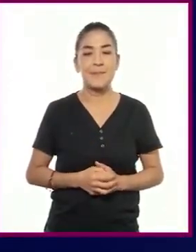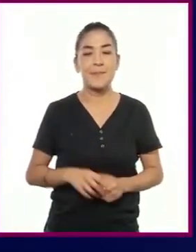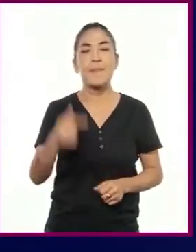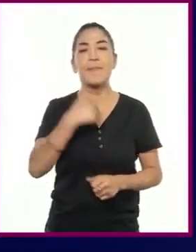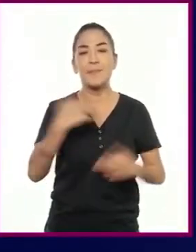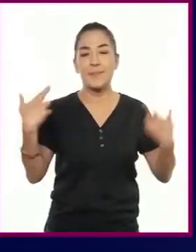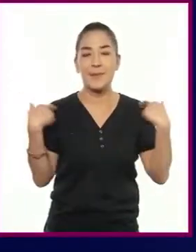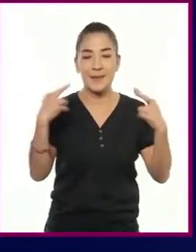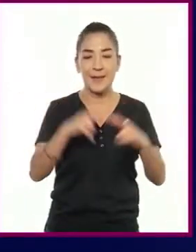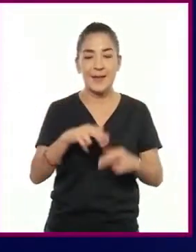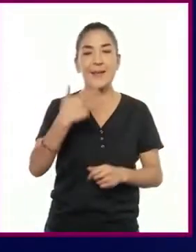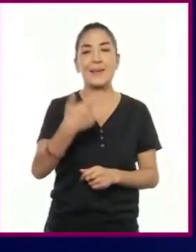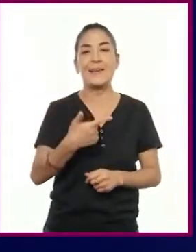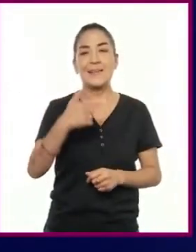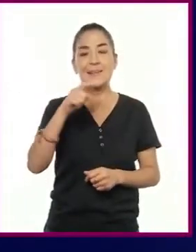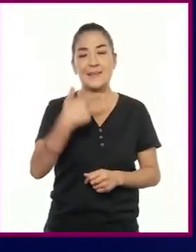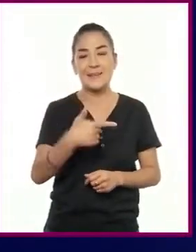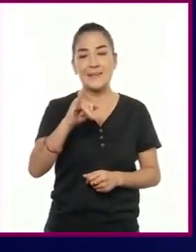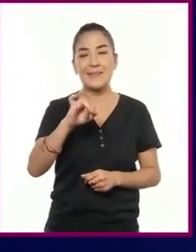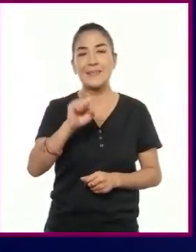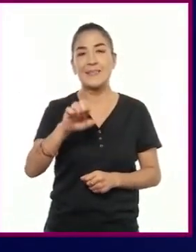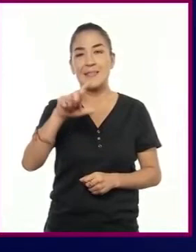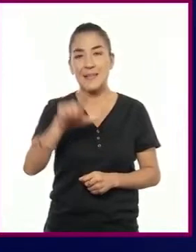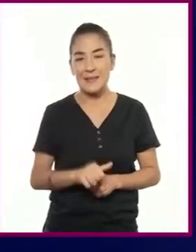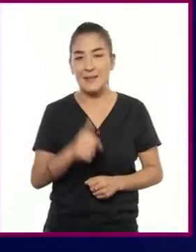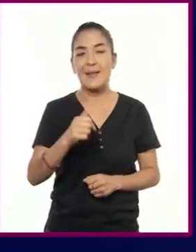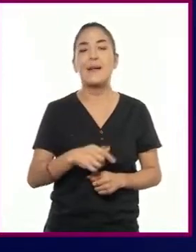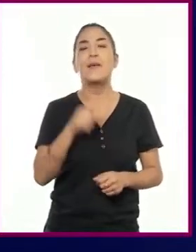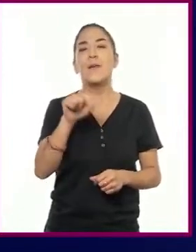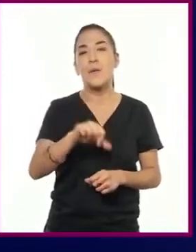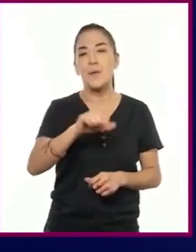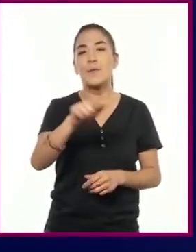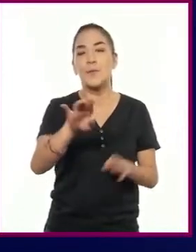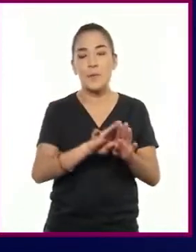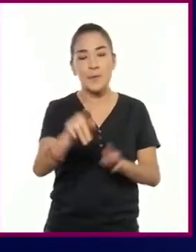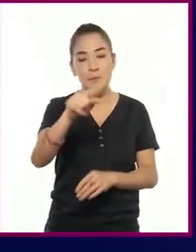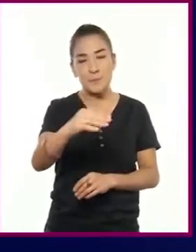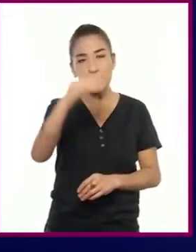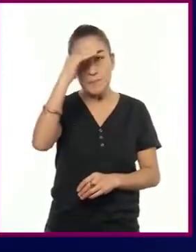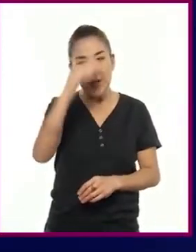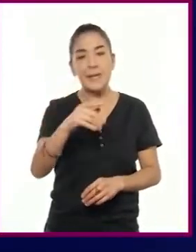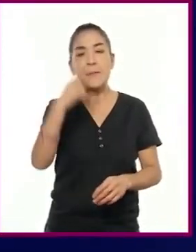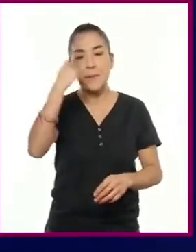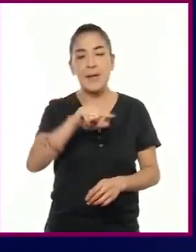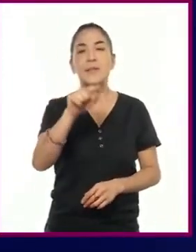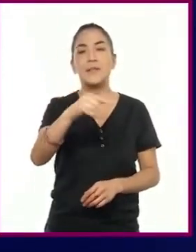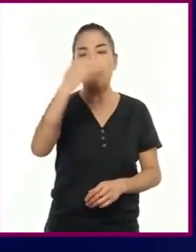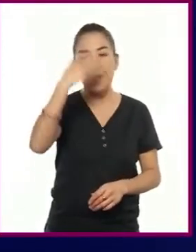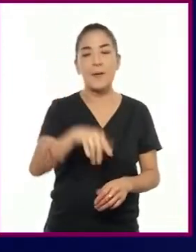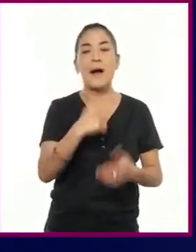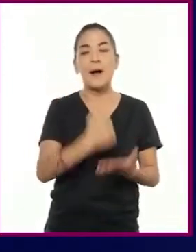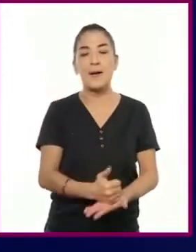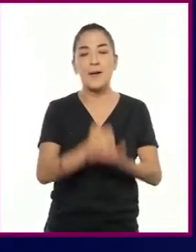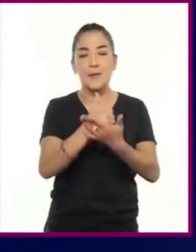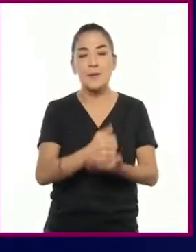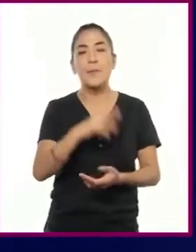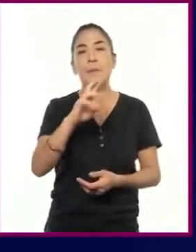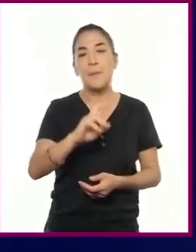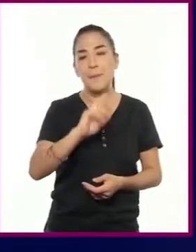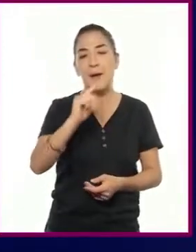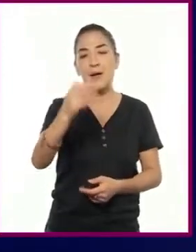Soy la profesora Gisela Hernández y les invito a compartir reflexiones y saberes que nos han de conducir a un